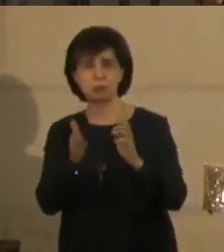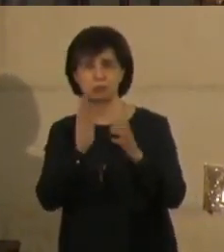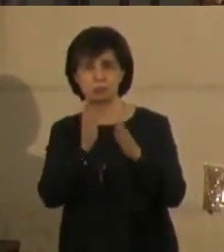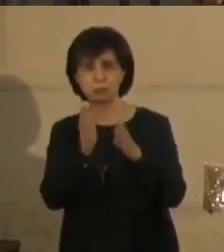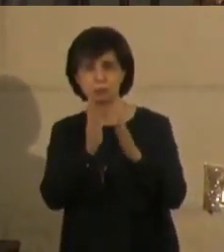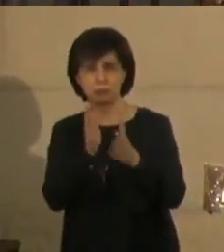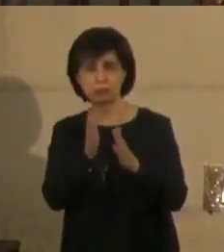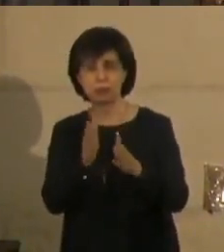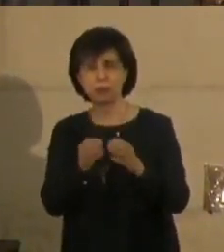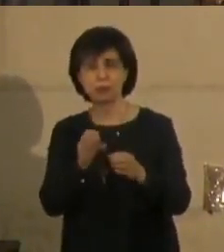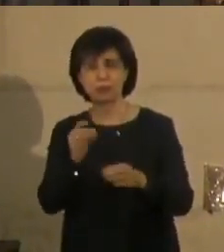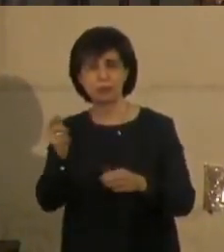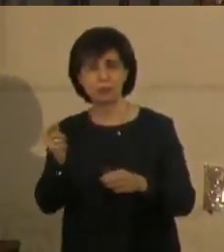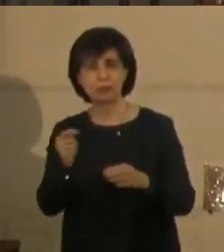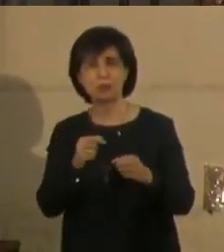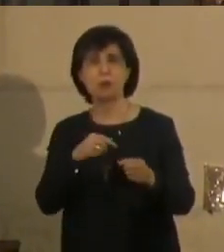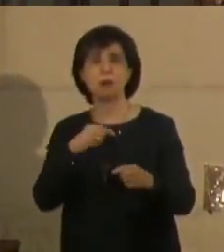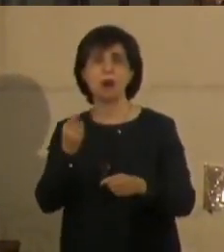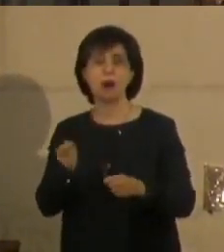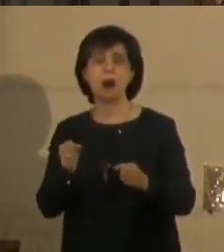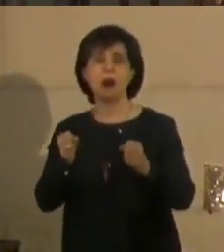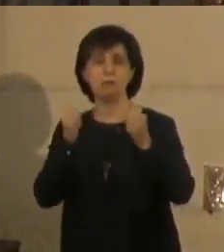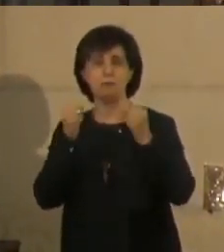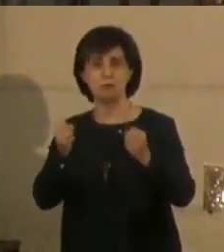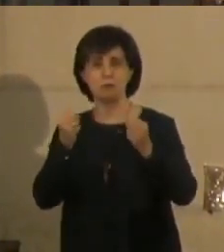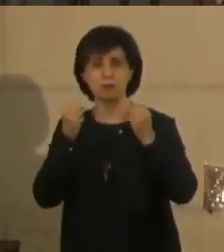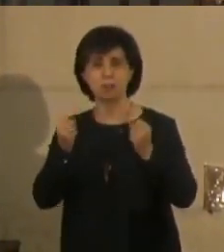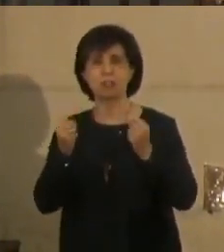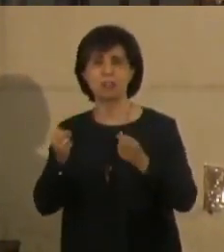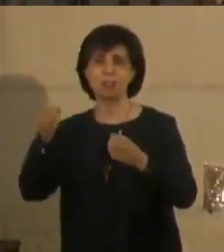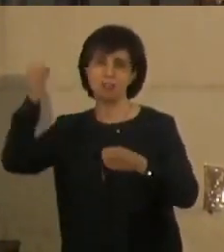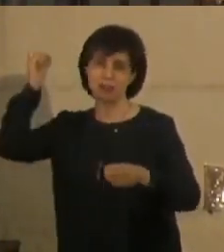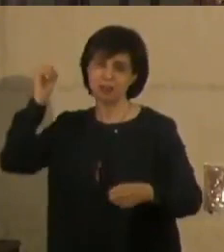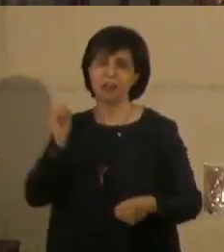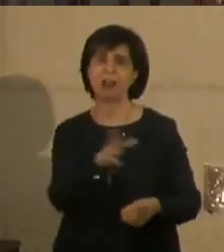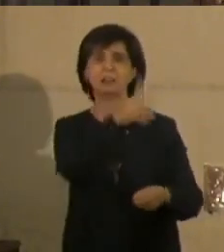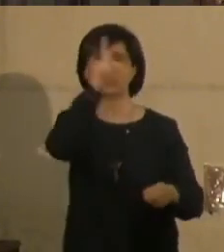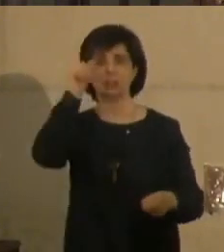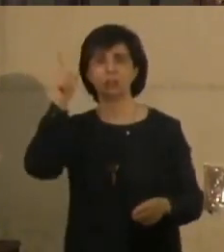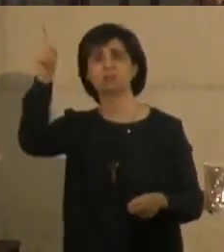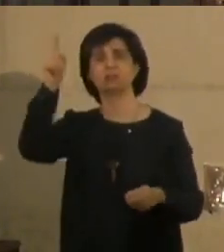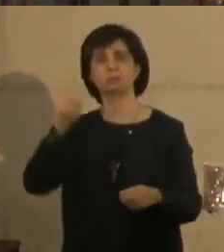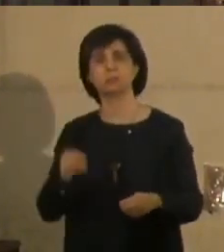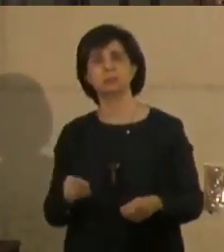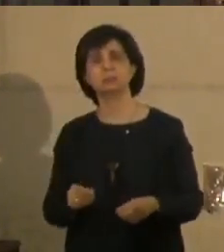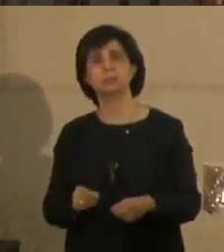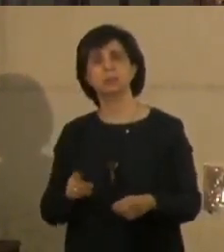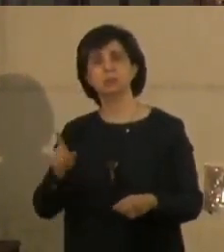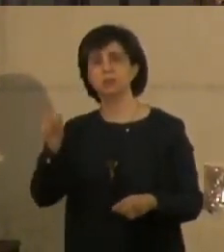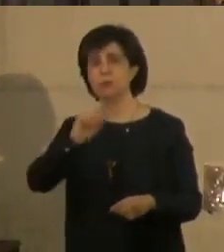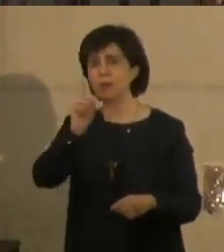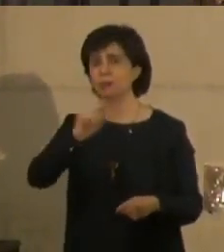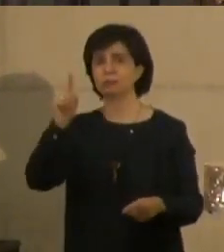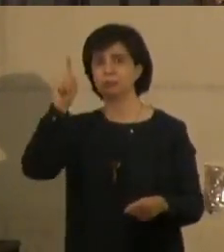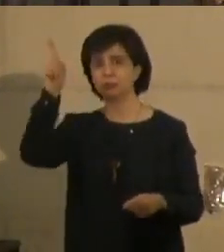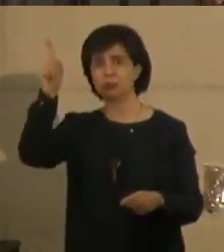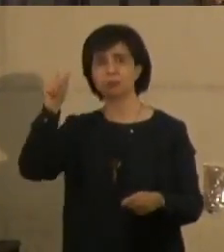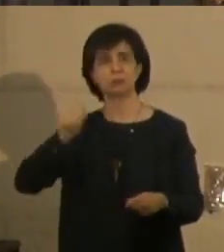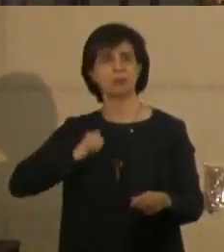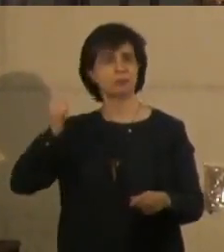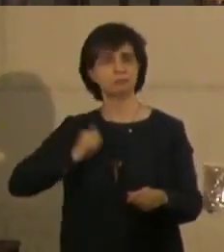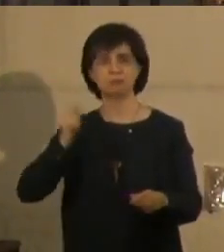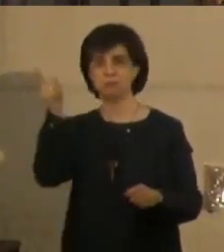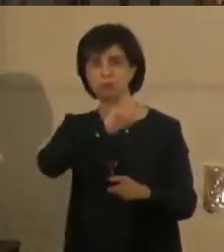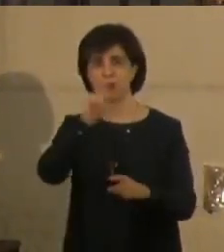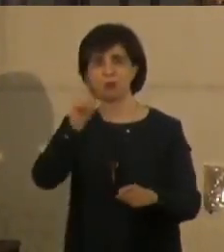las que habían salido, la fuerza y la gracia de Dios. No eran dioses, como creían